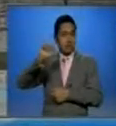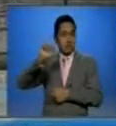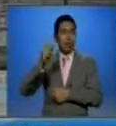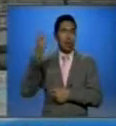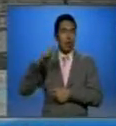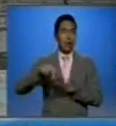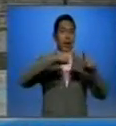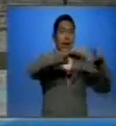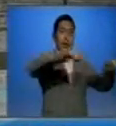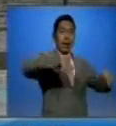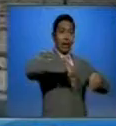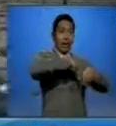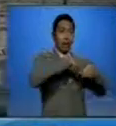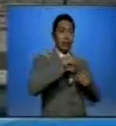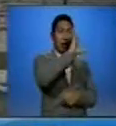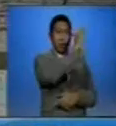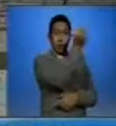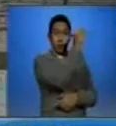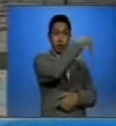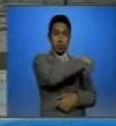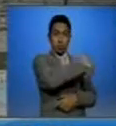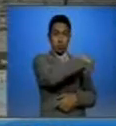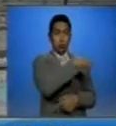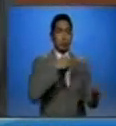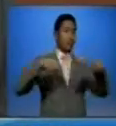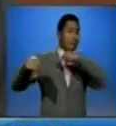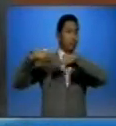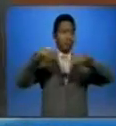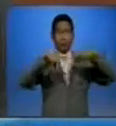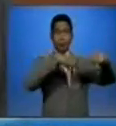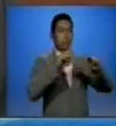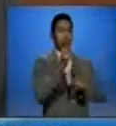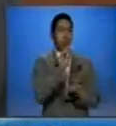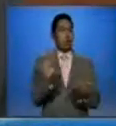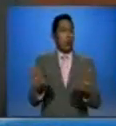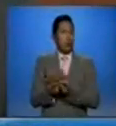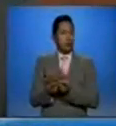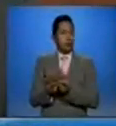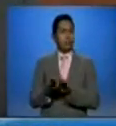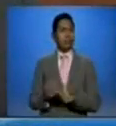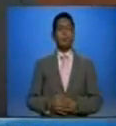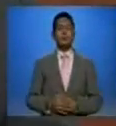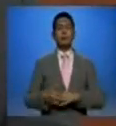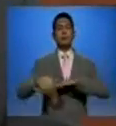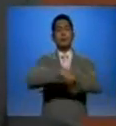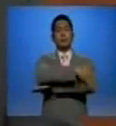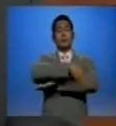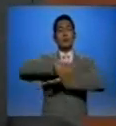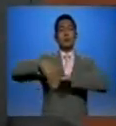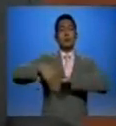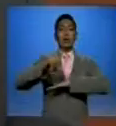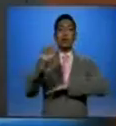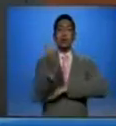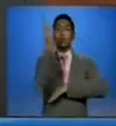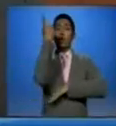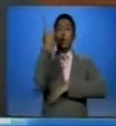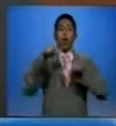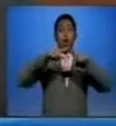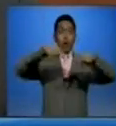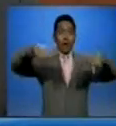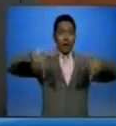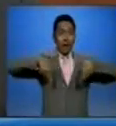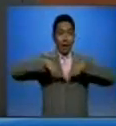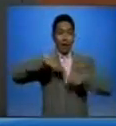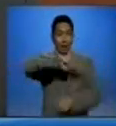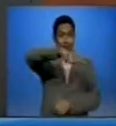UNASUR para no afectar la movilidad de los habitantes de la zona. La Manuel Córdoba Galarza se cierra únicamente desde Redondel, que está en la